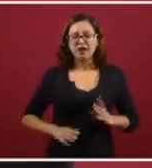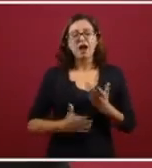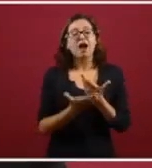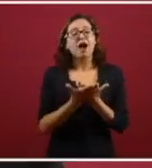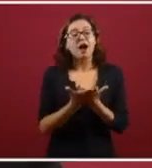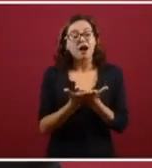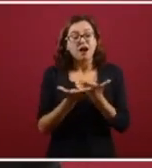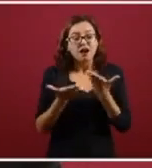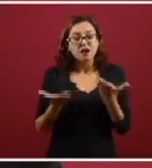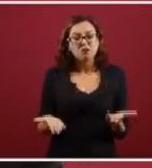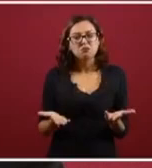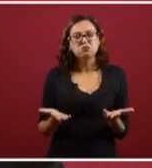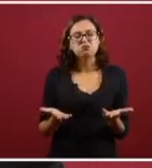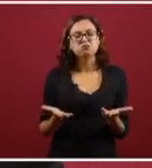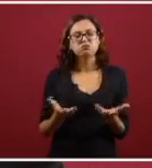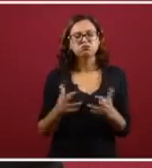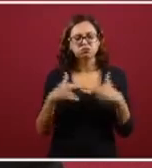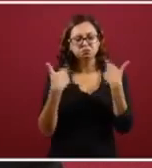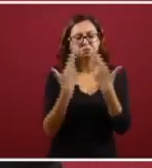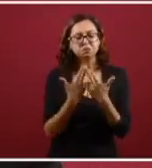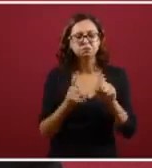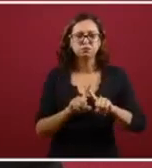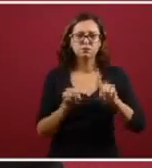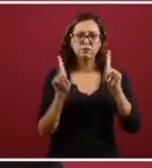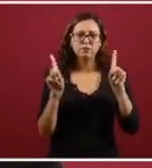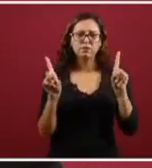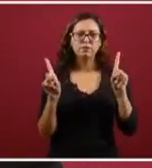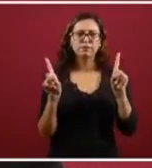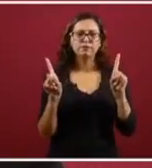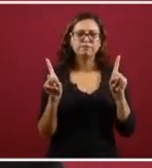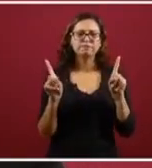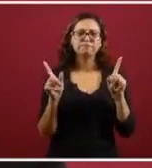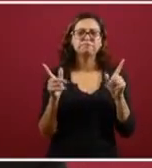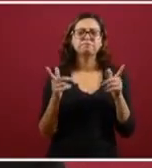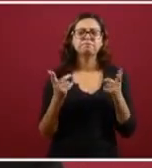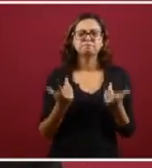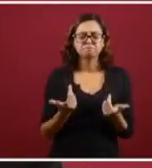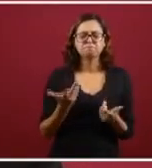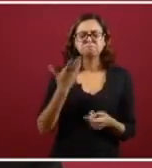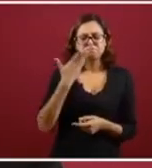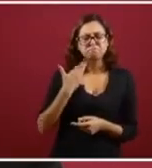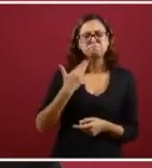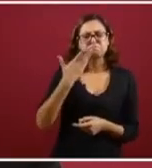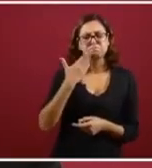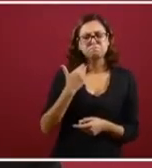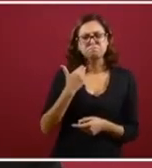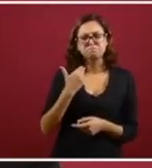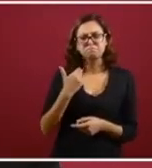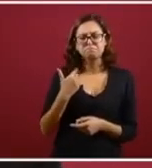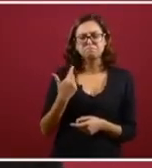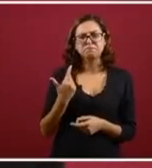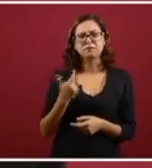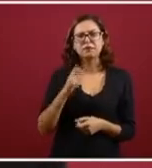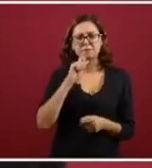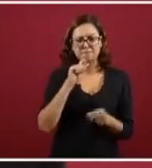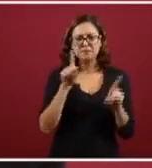Ahora fue distinto, hubo un reconocimiento a